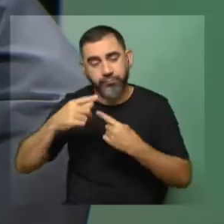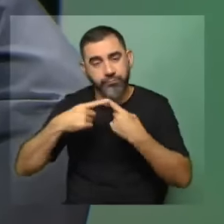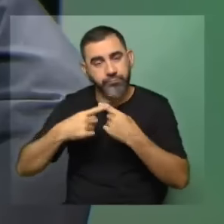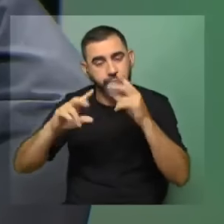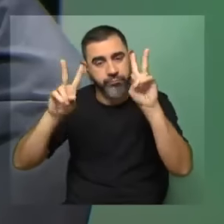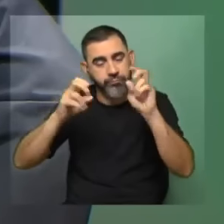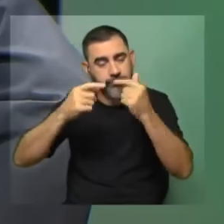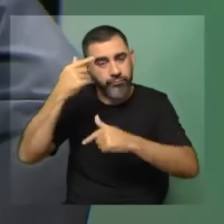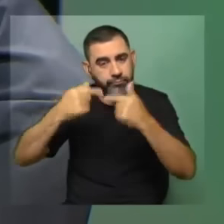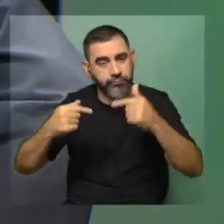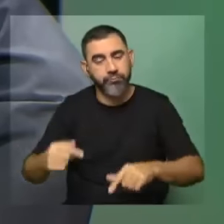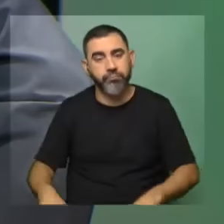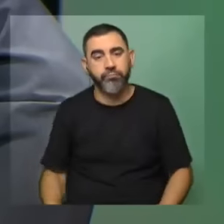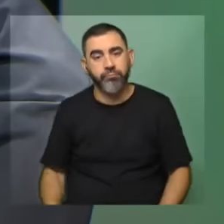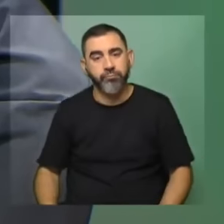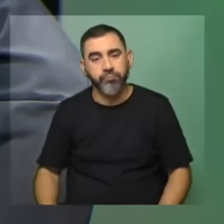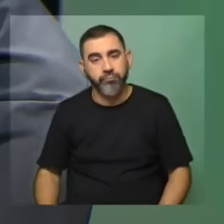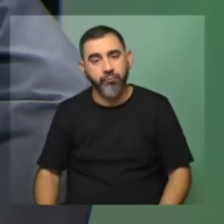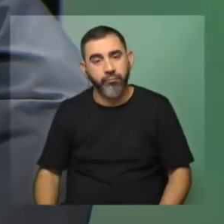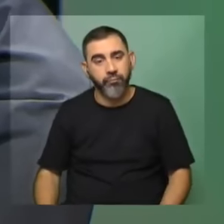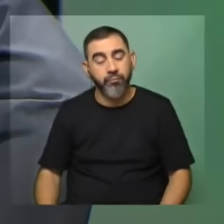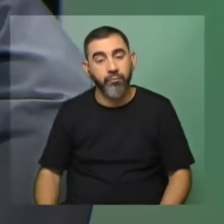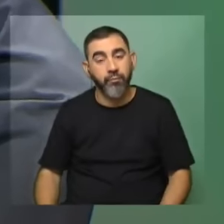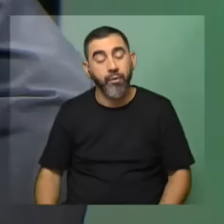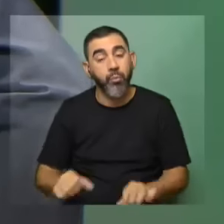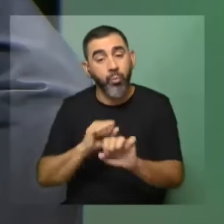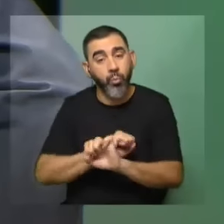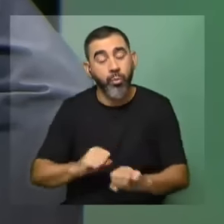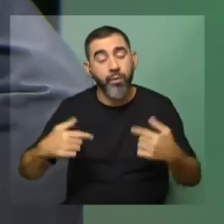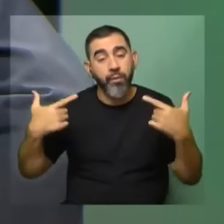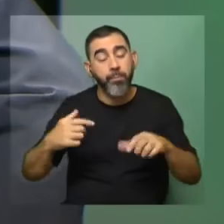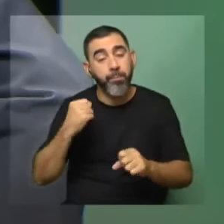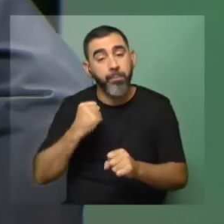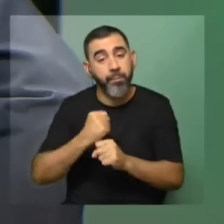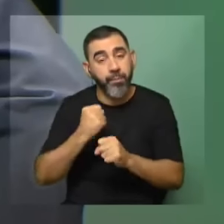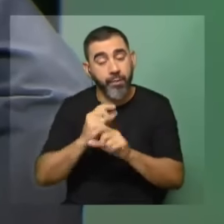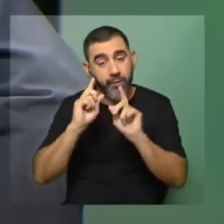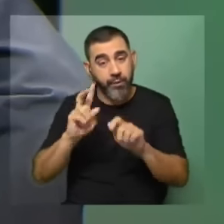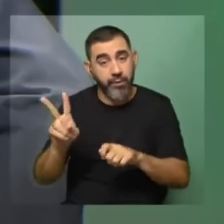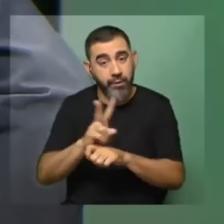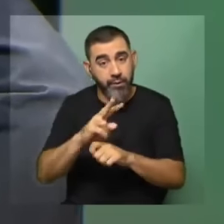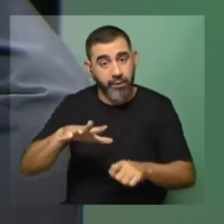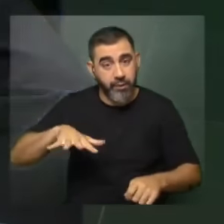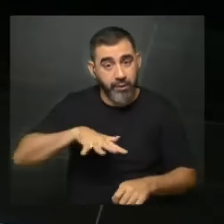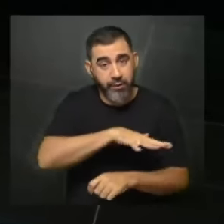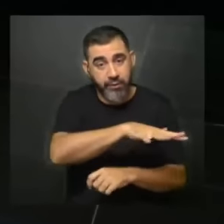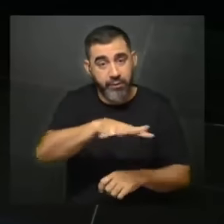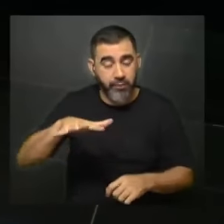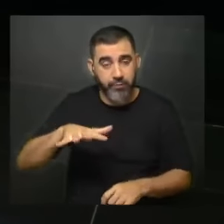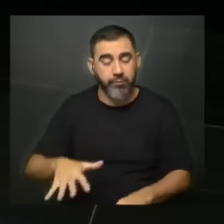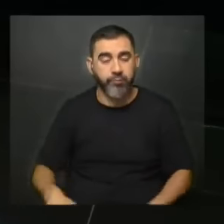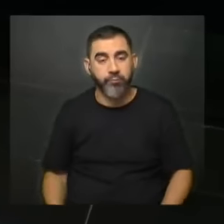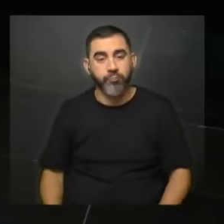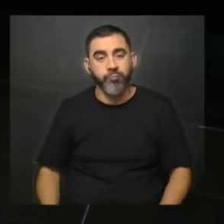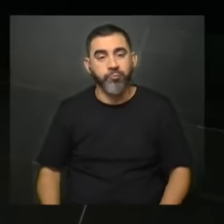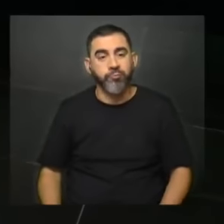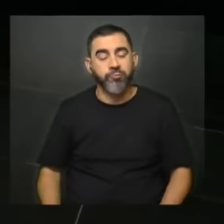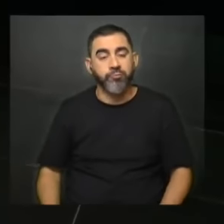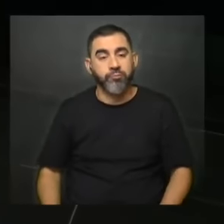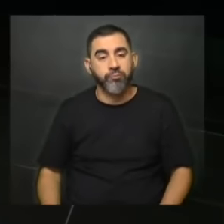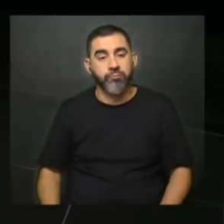asuntos además se puede llegar a recorrer el trabajo de llegar al Ministerio de trabajo y seguridad Social para no Claro sí a ver el